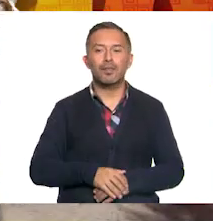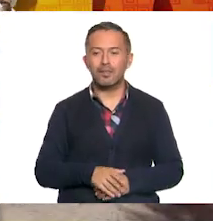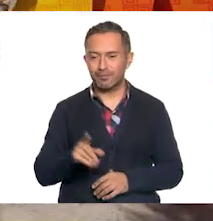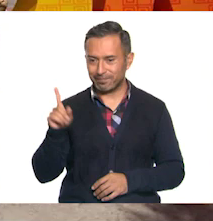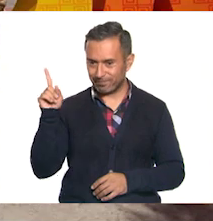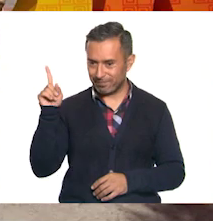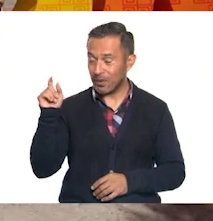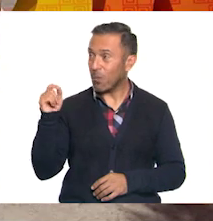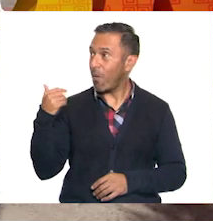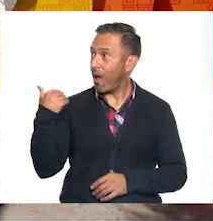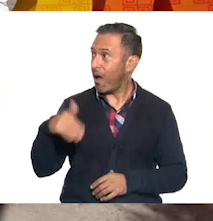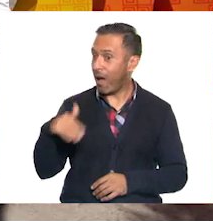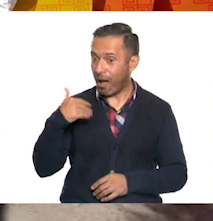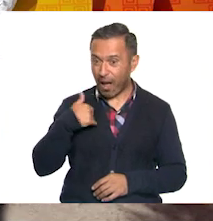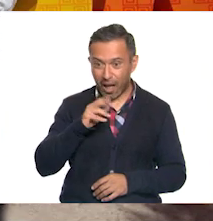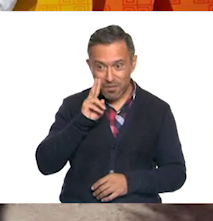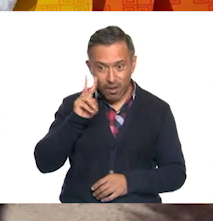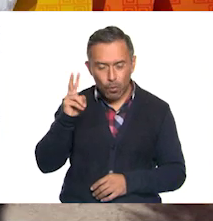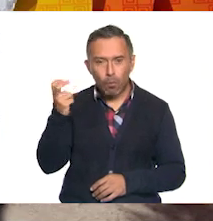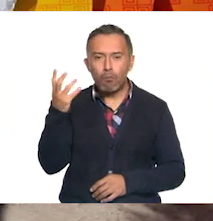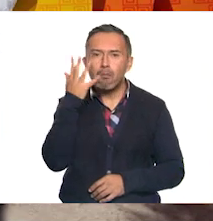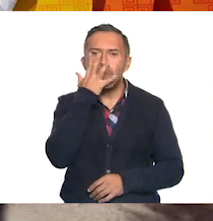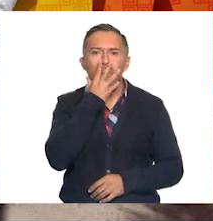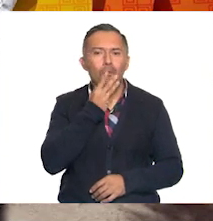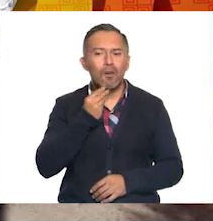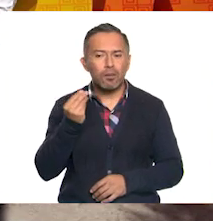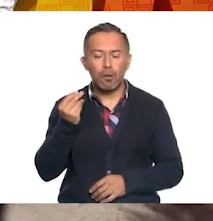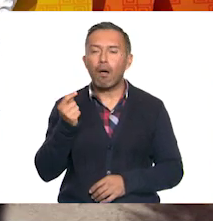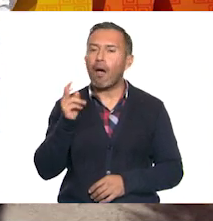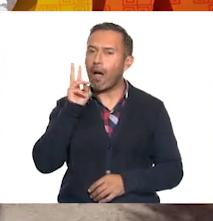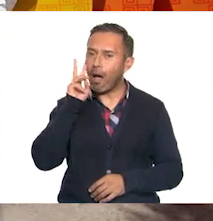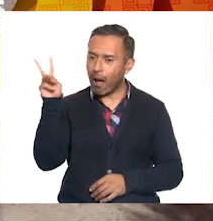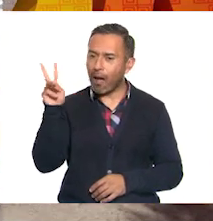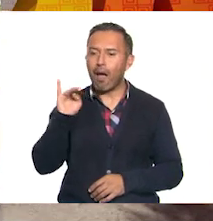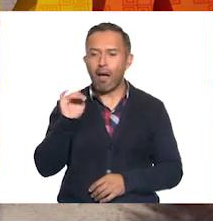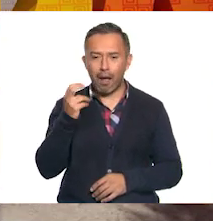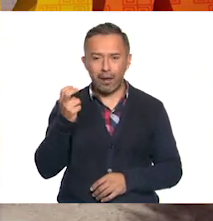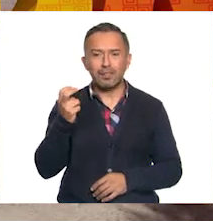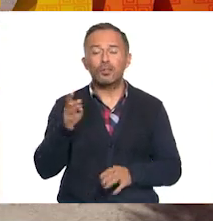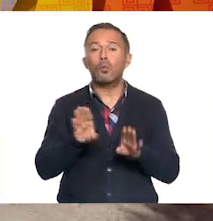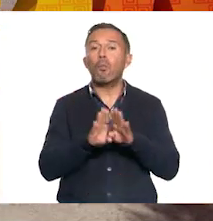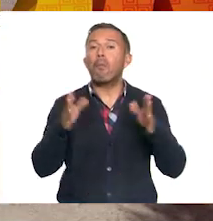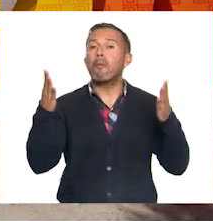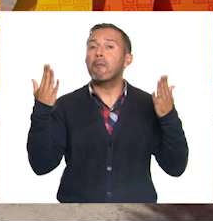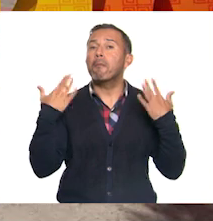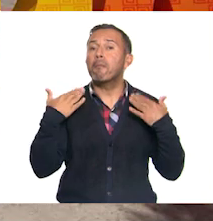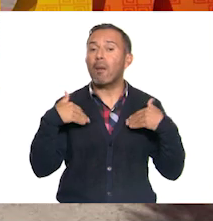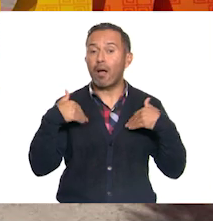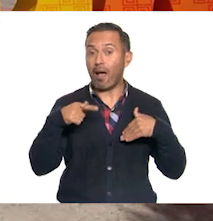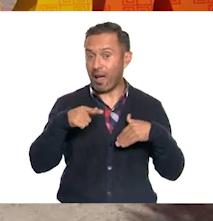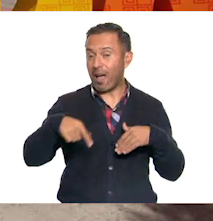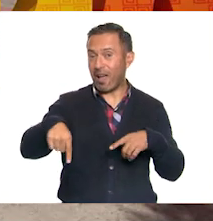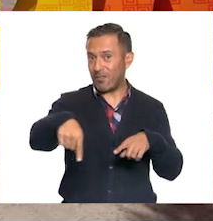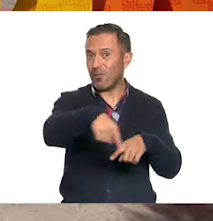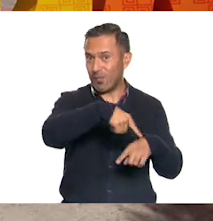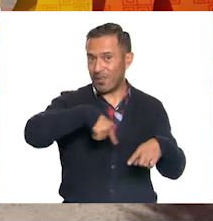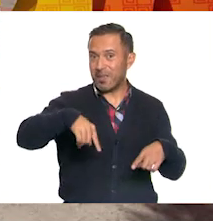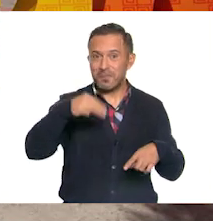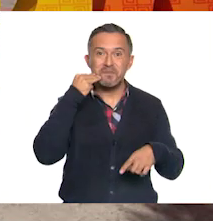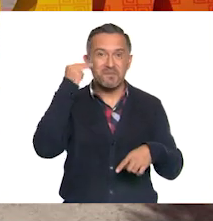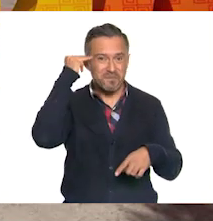¡Ay! ¡Mire, maestra! ¡Qué hermoso! ¡Ah, mira! Este es en un paseo muy importante de Mérida. Su